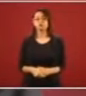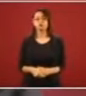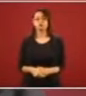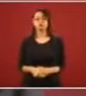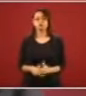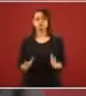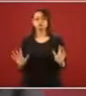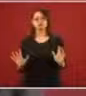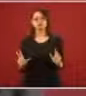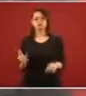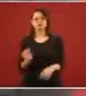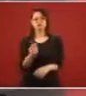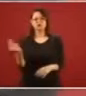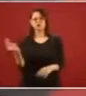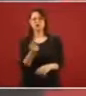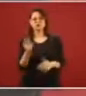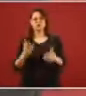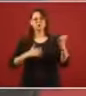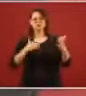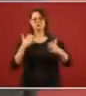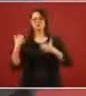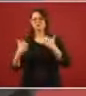aspavientos, sin